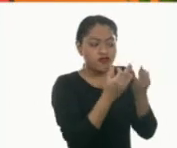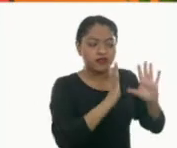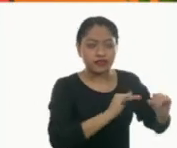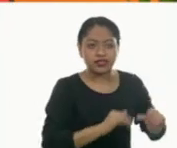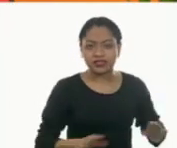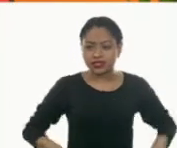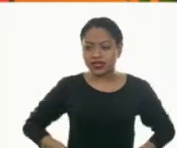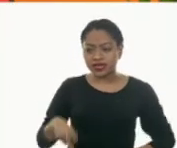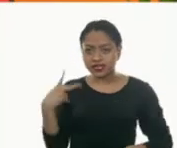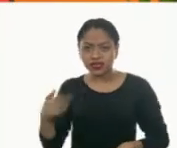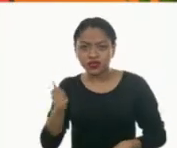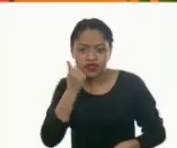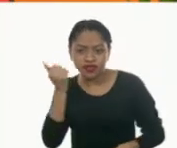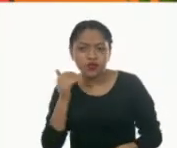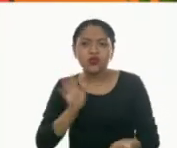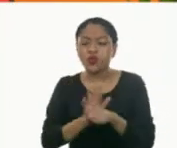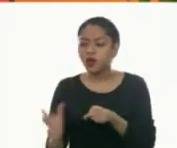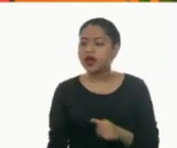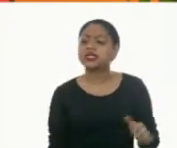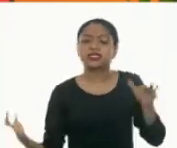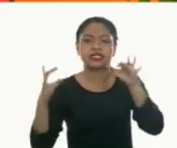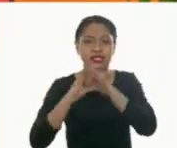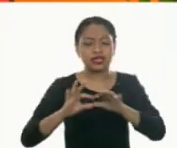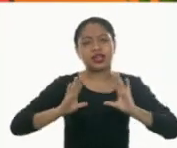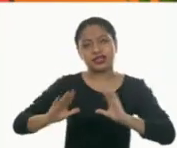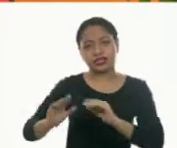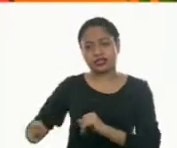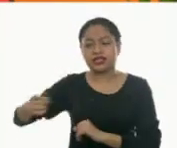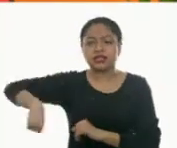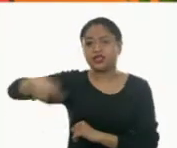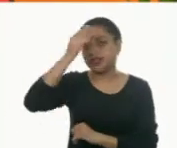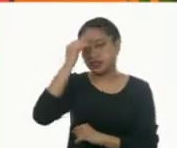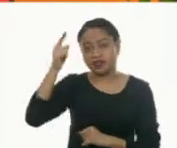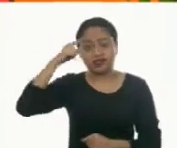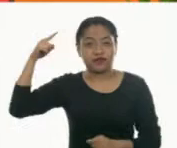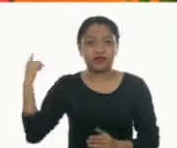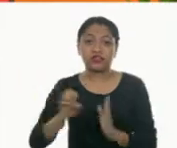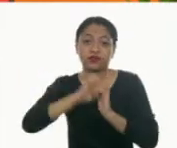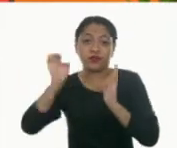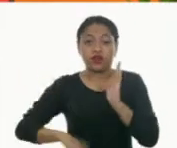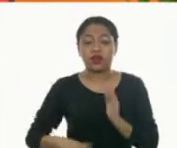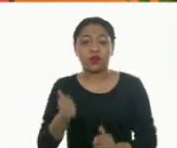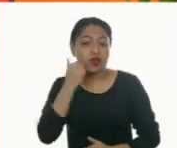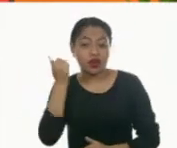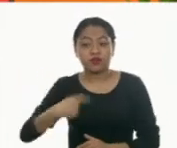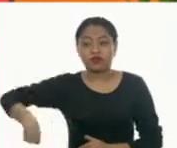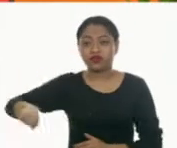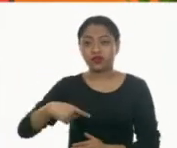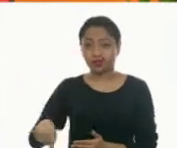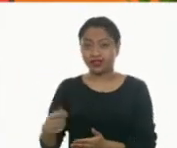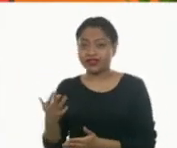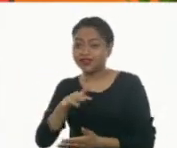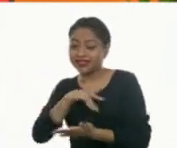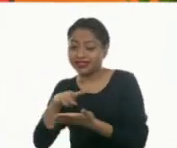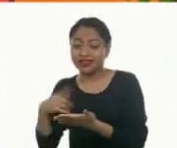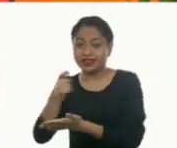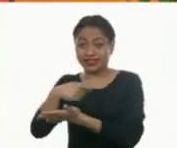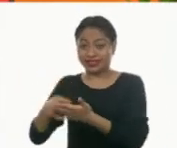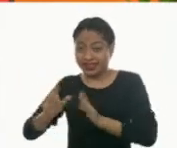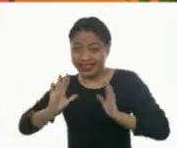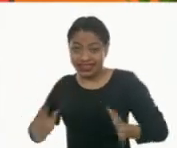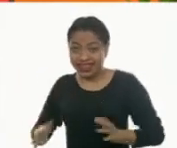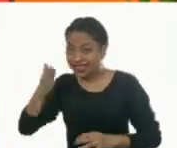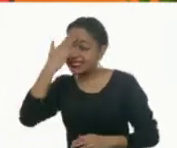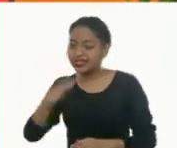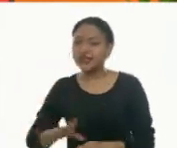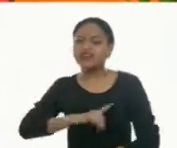sus alumnas y alumnos, y también con aquellos alumnos que ya empezaron a leer y escribir. Adriana, ¿qué estrategias se pueden